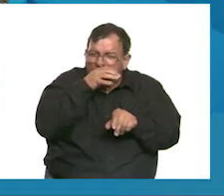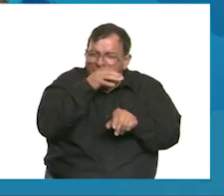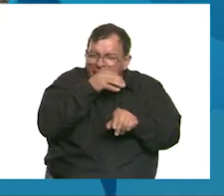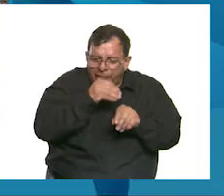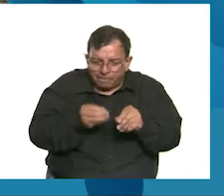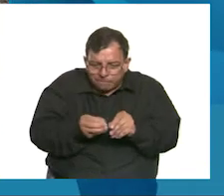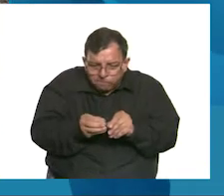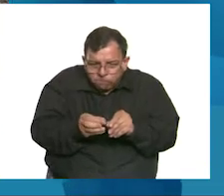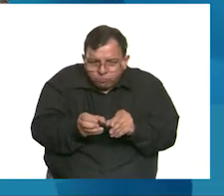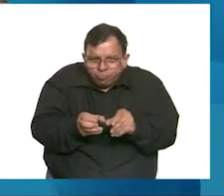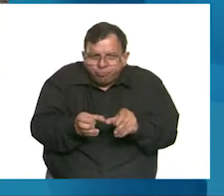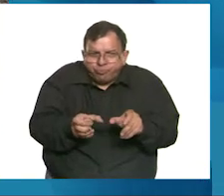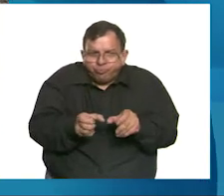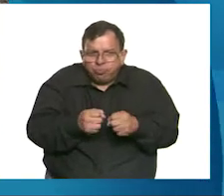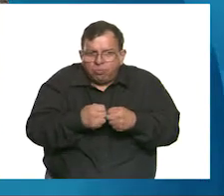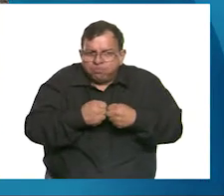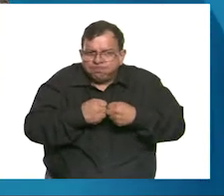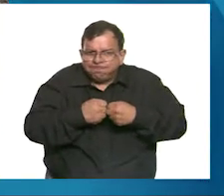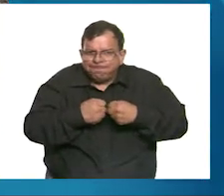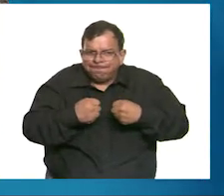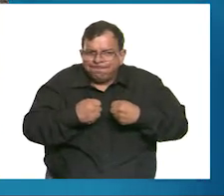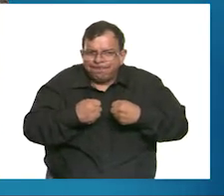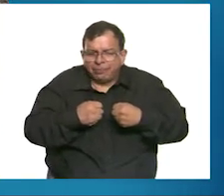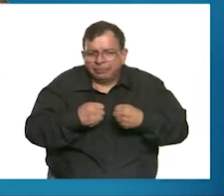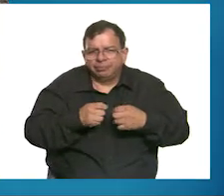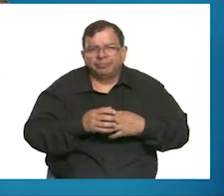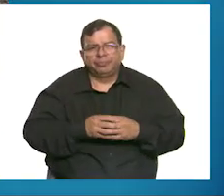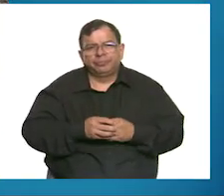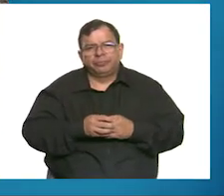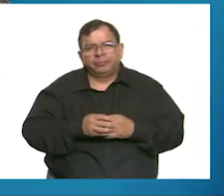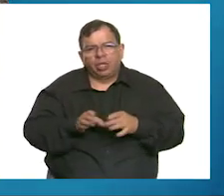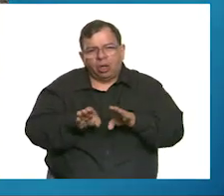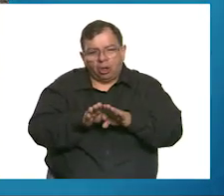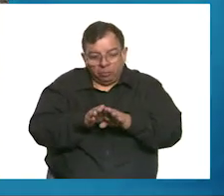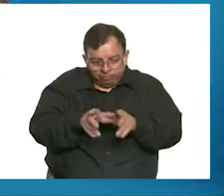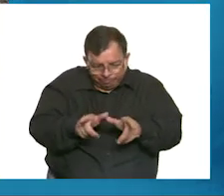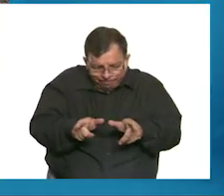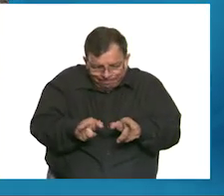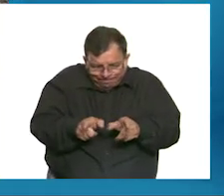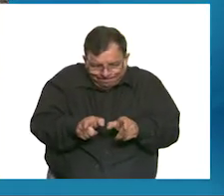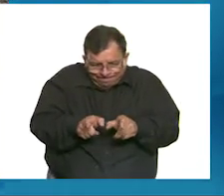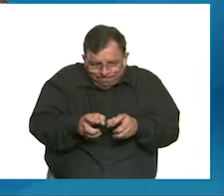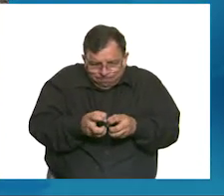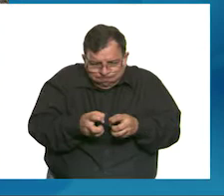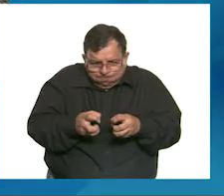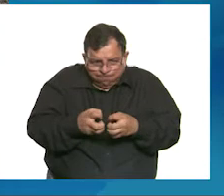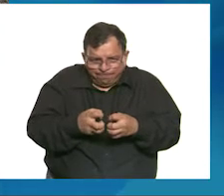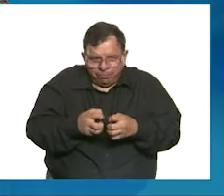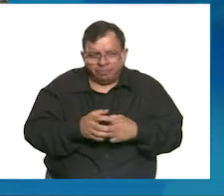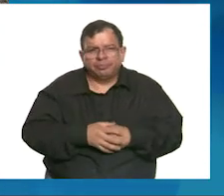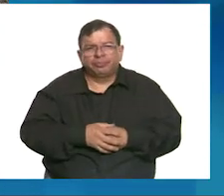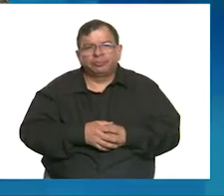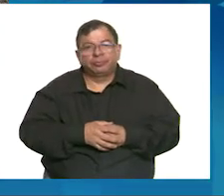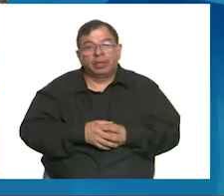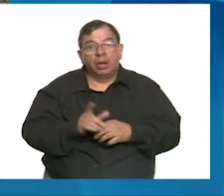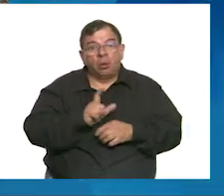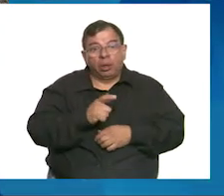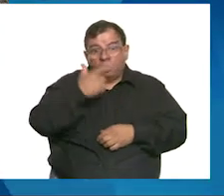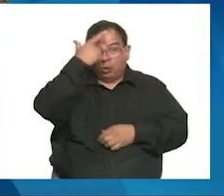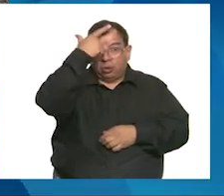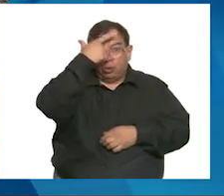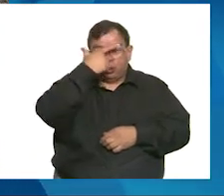se expanden, o mejor dicho, se dilatan y se reduce el espacio entre ellos. Pero en la noche